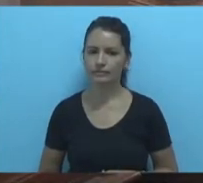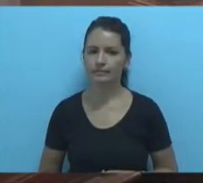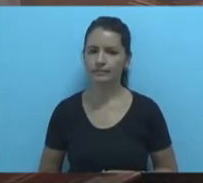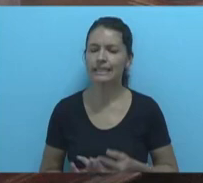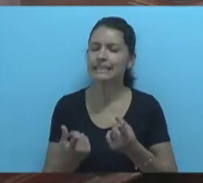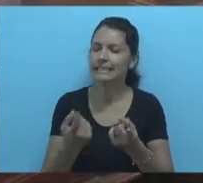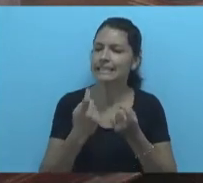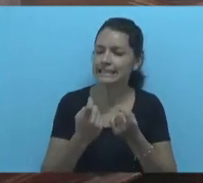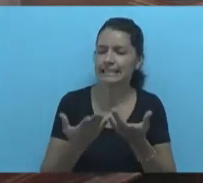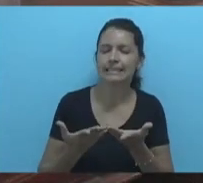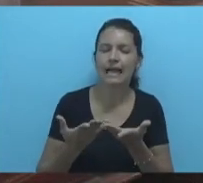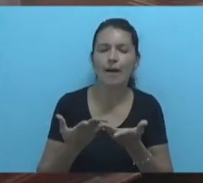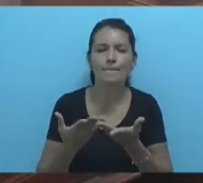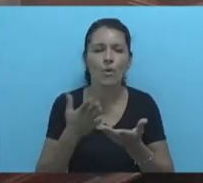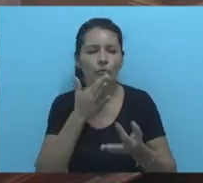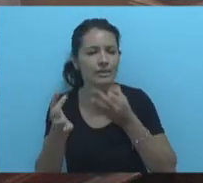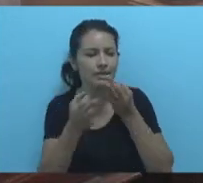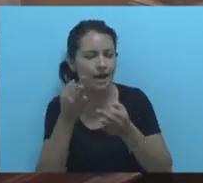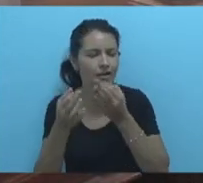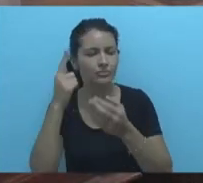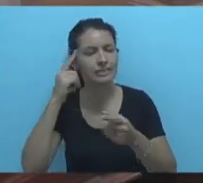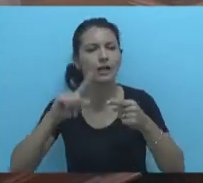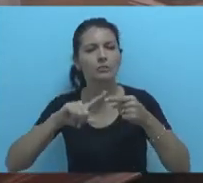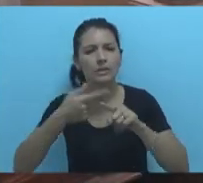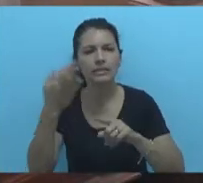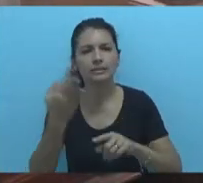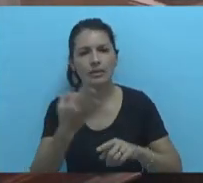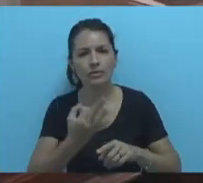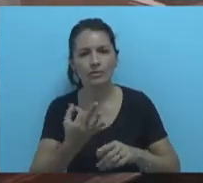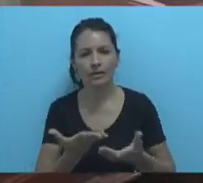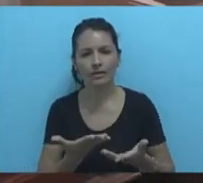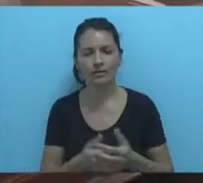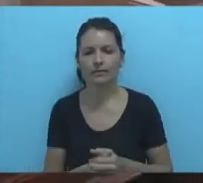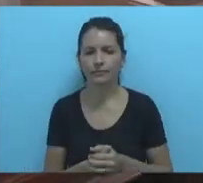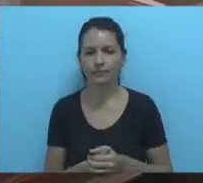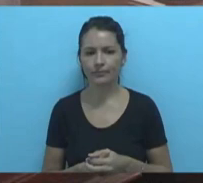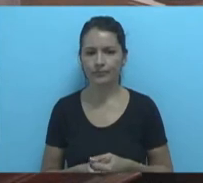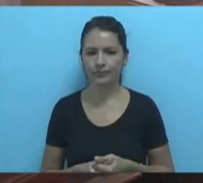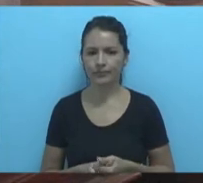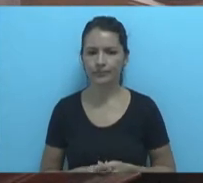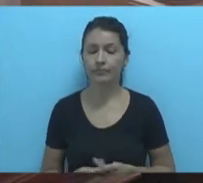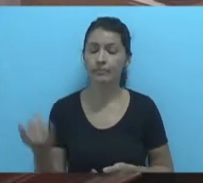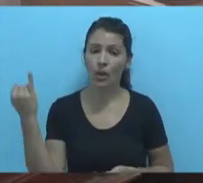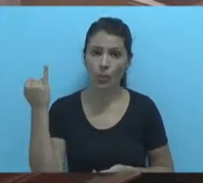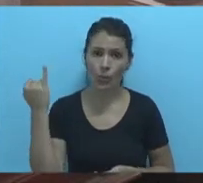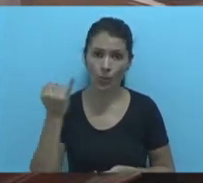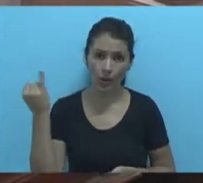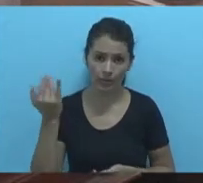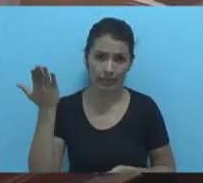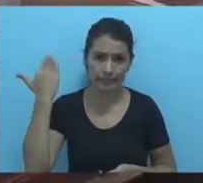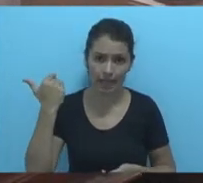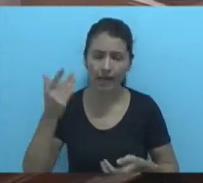de articulación y de coordinación de políticas de seguridad. La verdad que la reunión del jueves, por lo menos lo que nos tocó a nosotros experimentar, fue